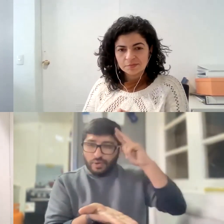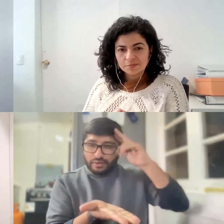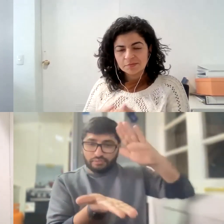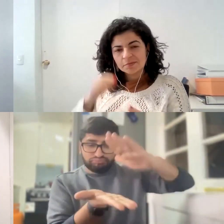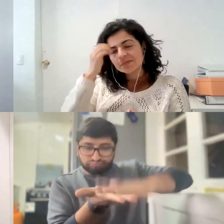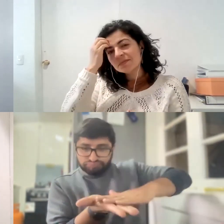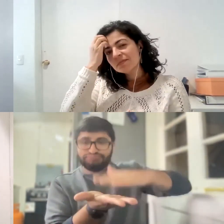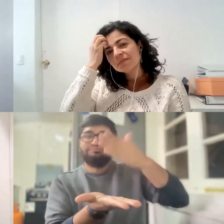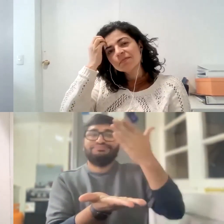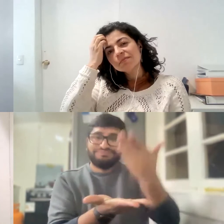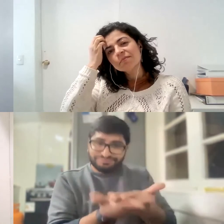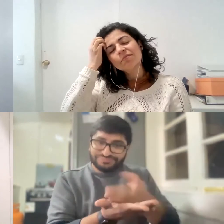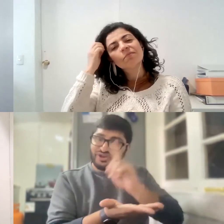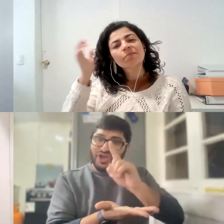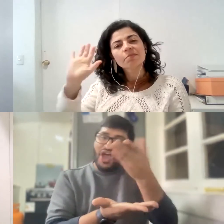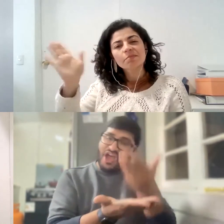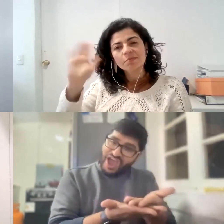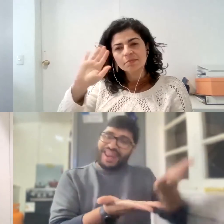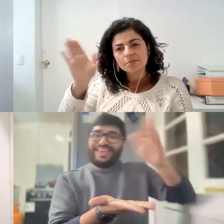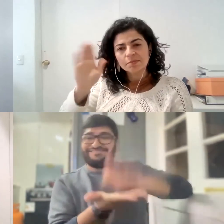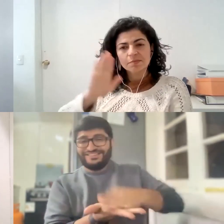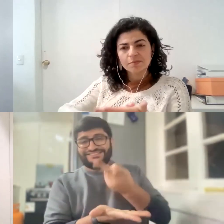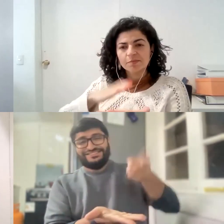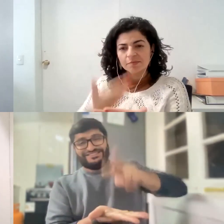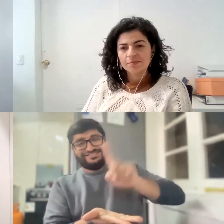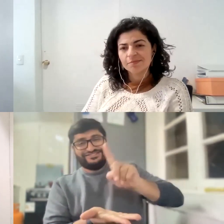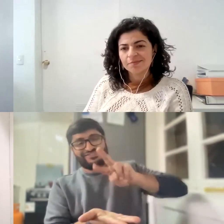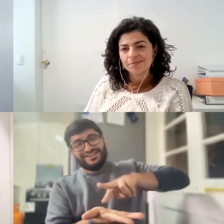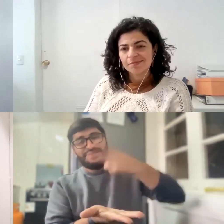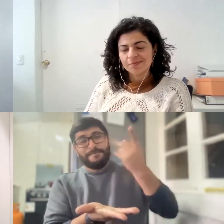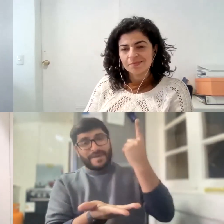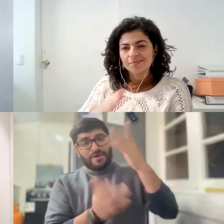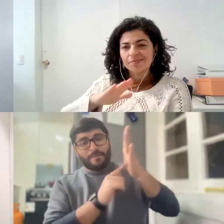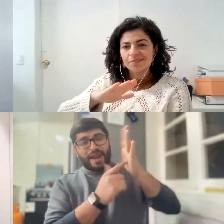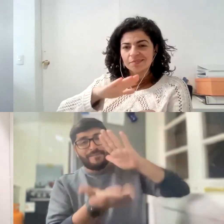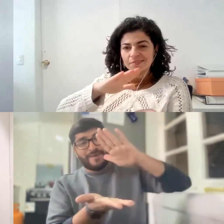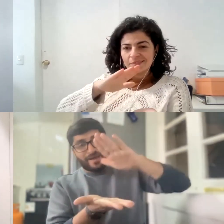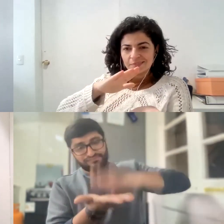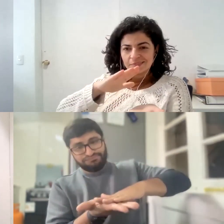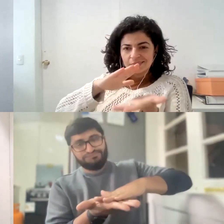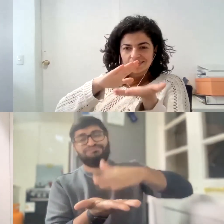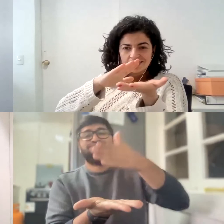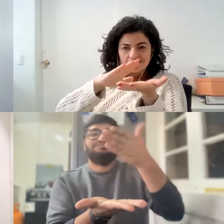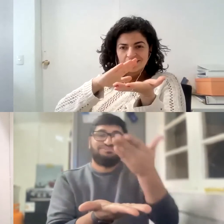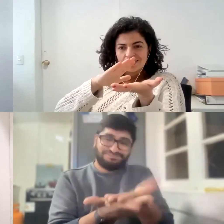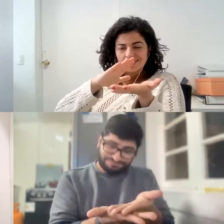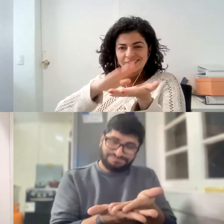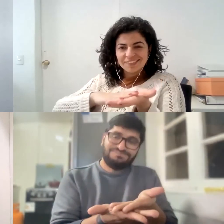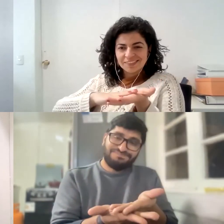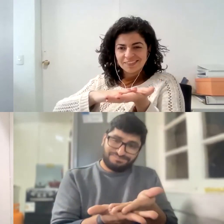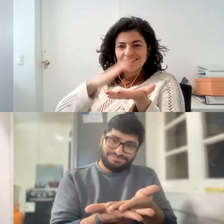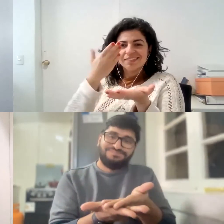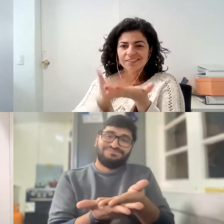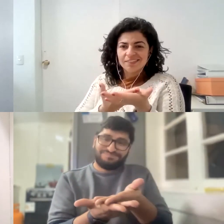puedan repetir. Recuerden, palma a eso. No al revés, no. Primero,